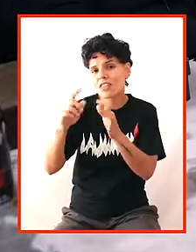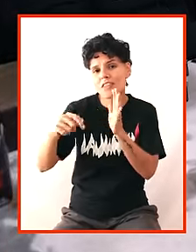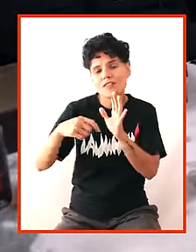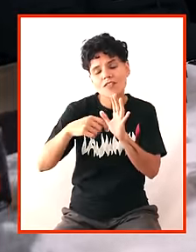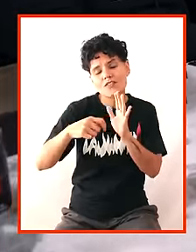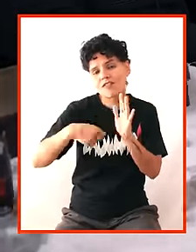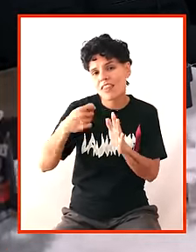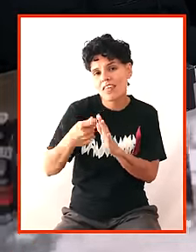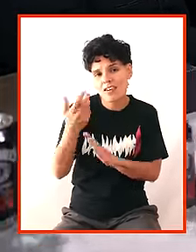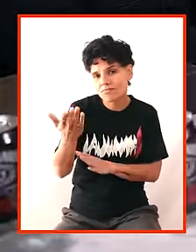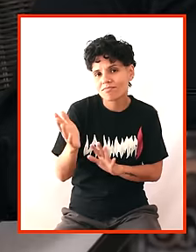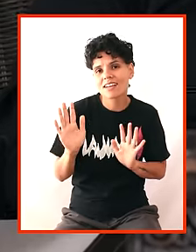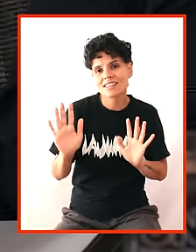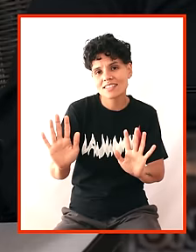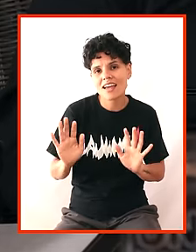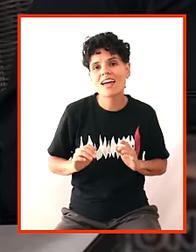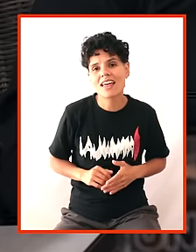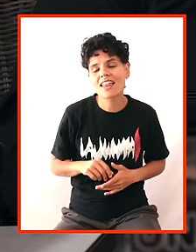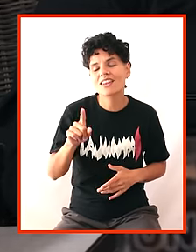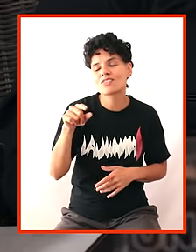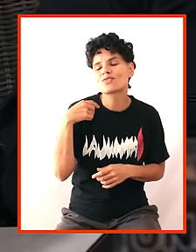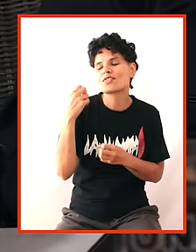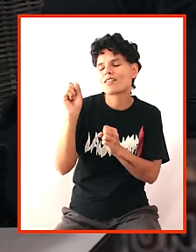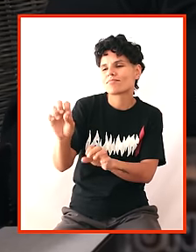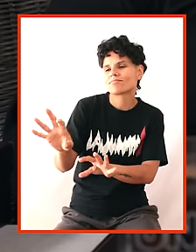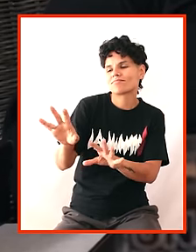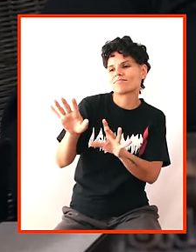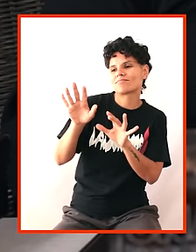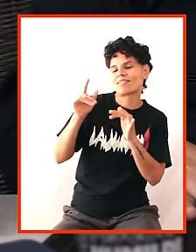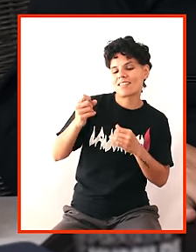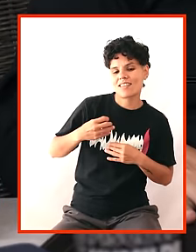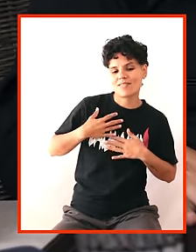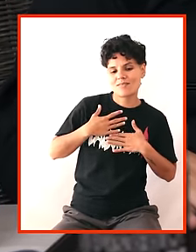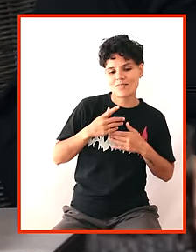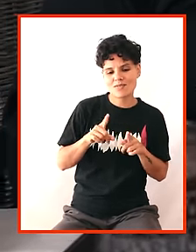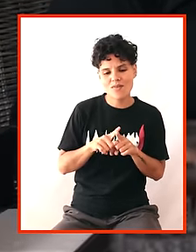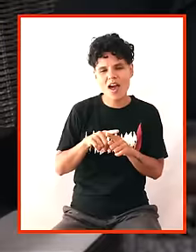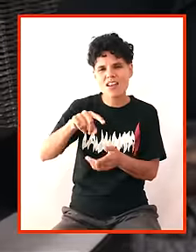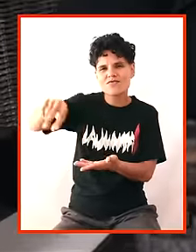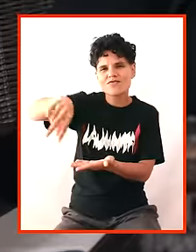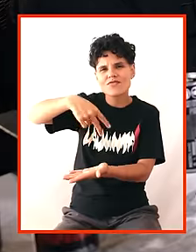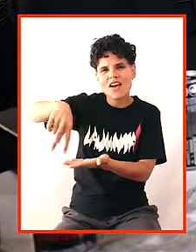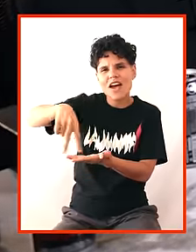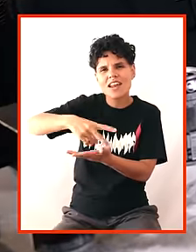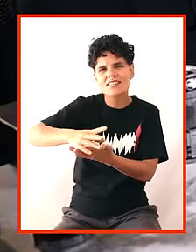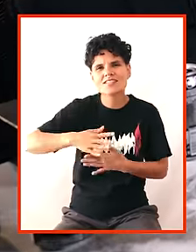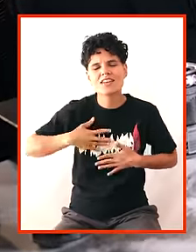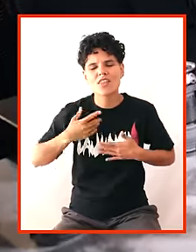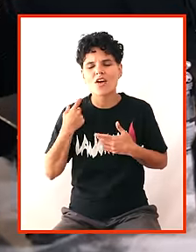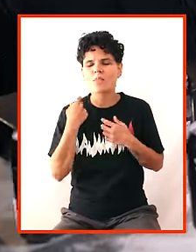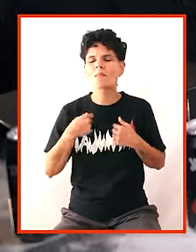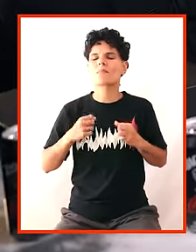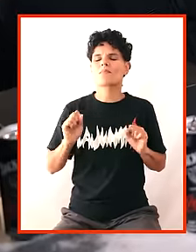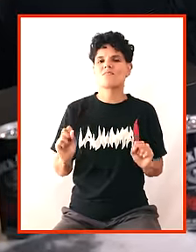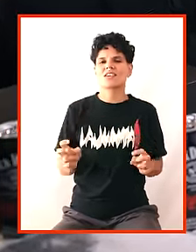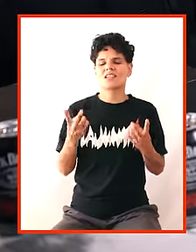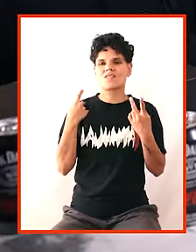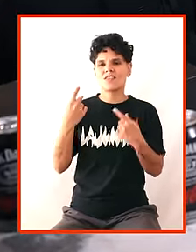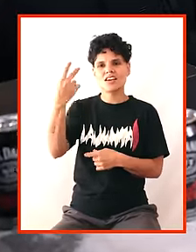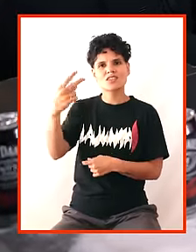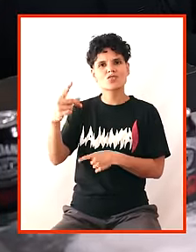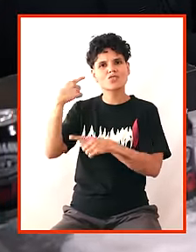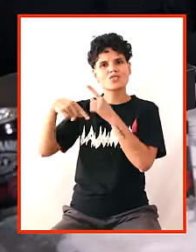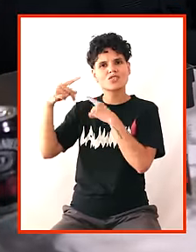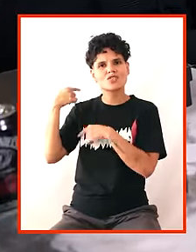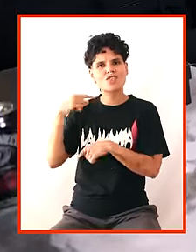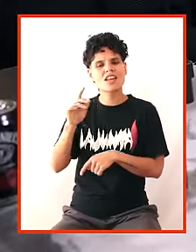la proyección de él, de lo, como lo que transmite, esa cosa de que el baile me va a salvar. ¿Se sienten identificados con la historia? Sí, con la historia mía.